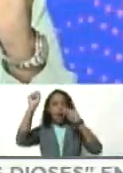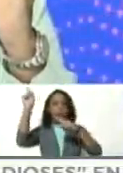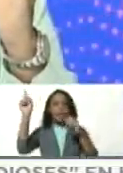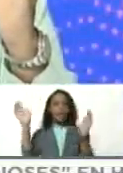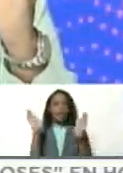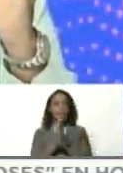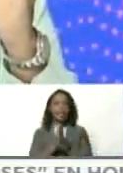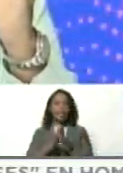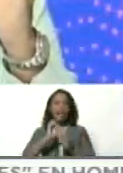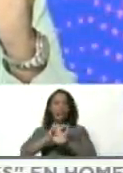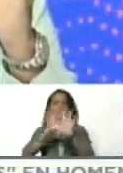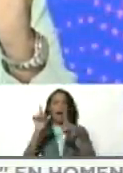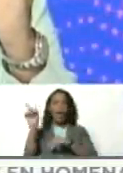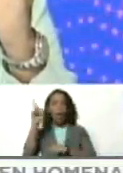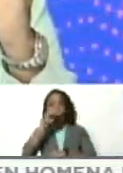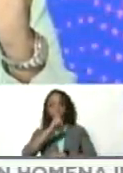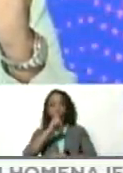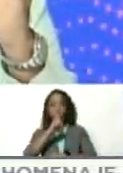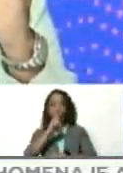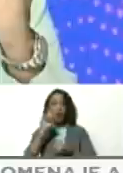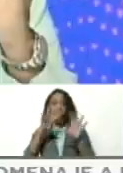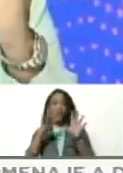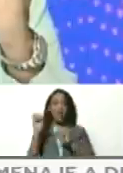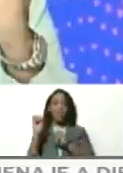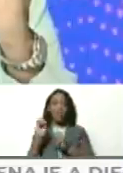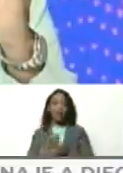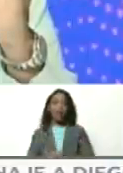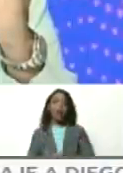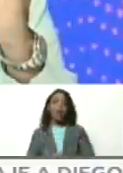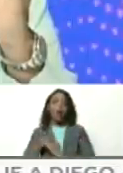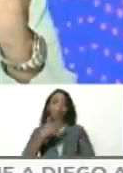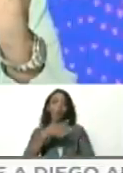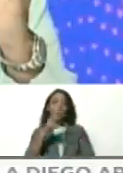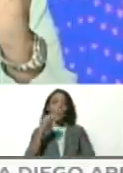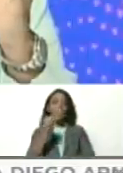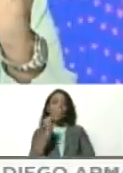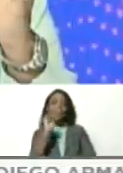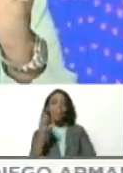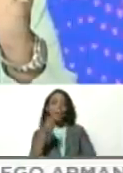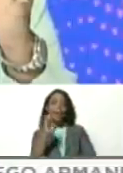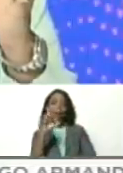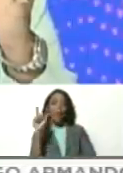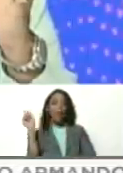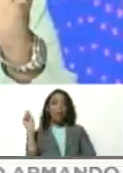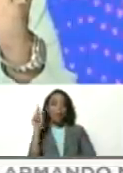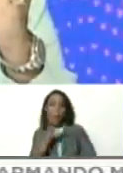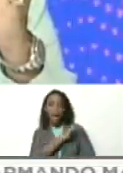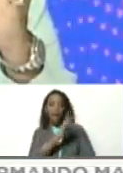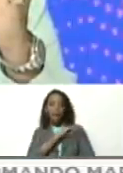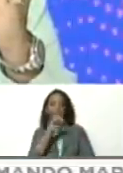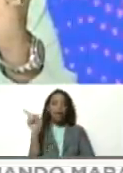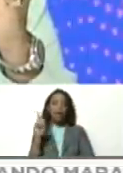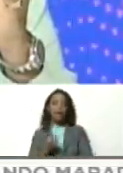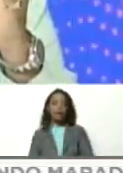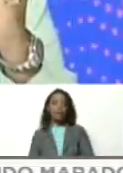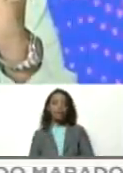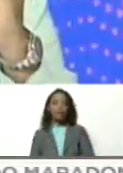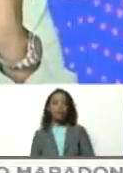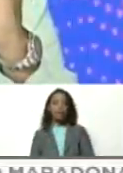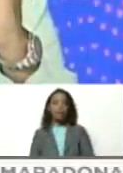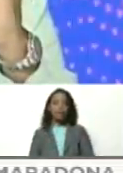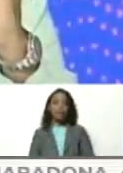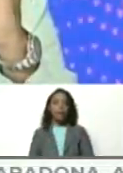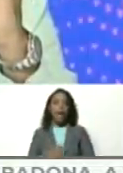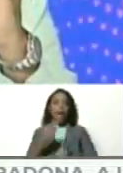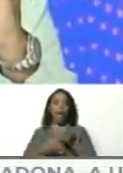Clara, en los años 90, cuando Miguel Díaz-Canel era el jefe de Santa Clara, y hizo